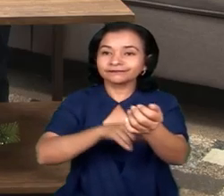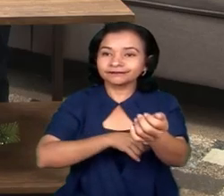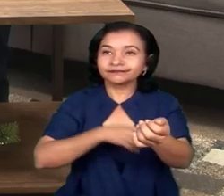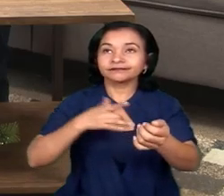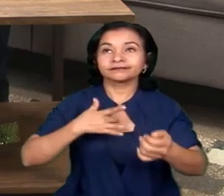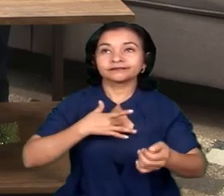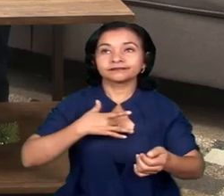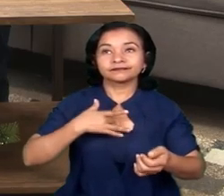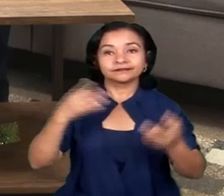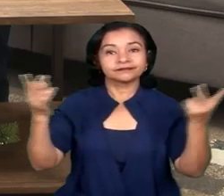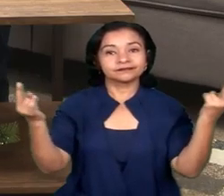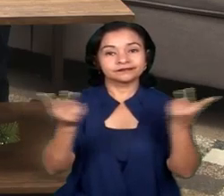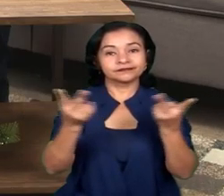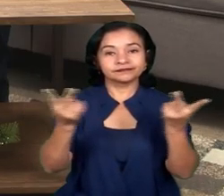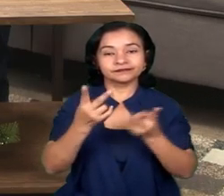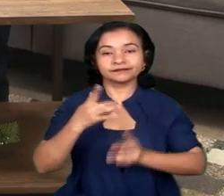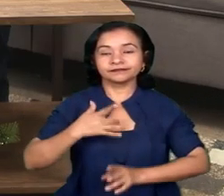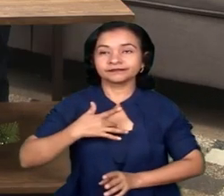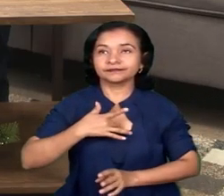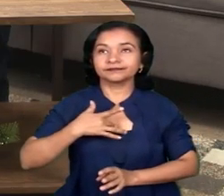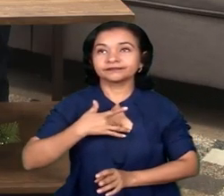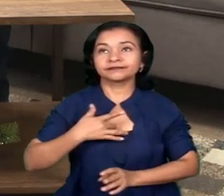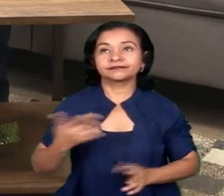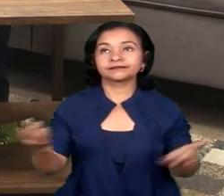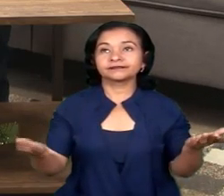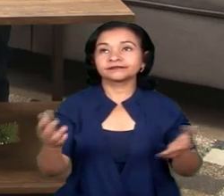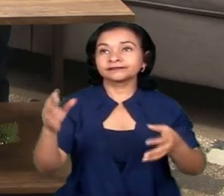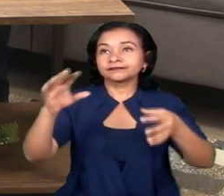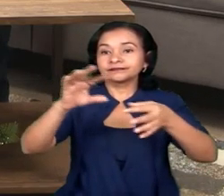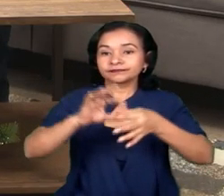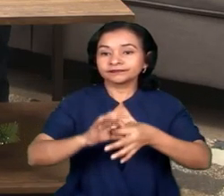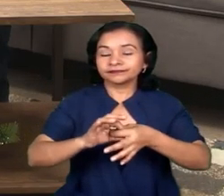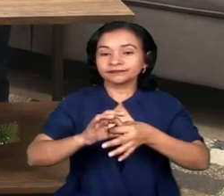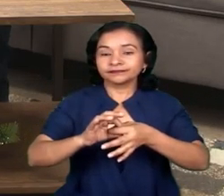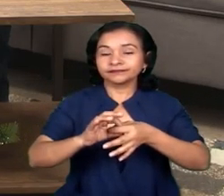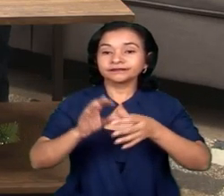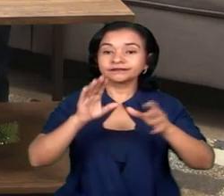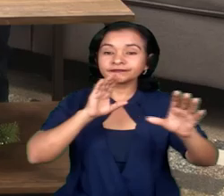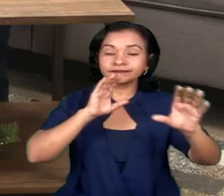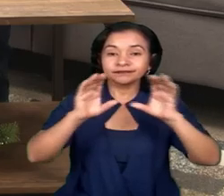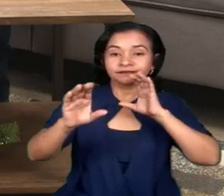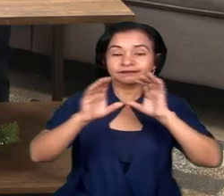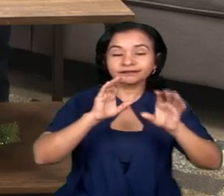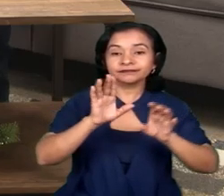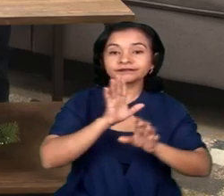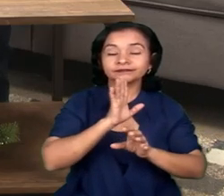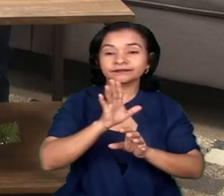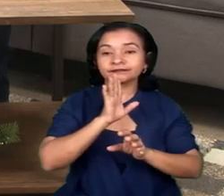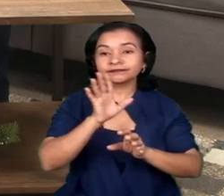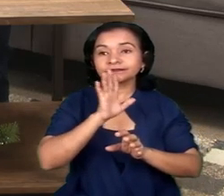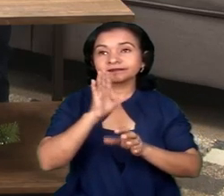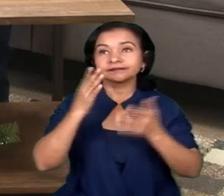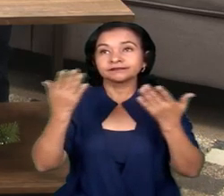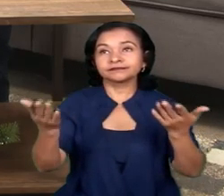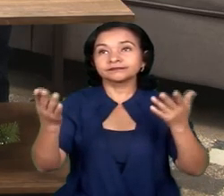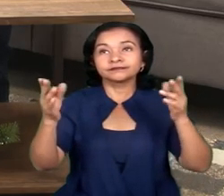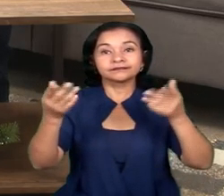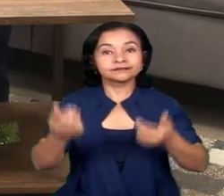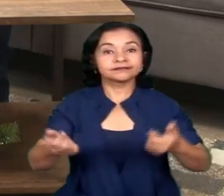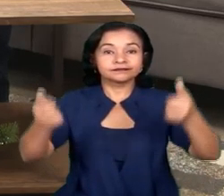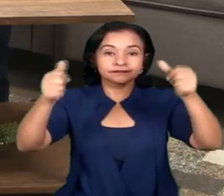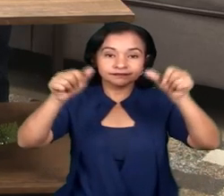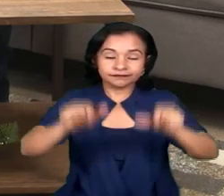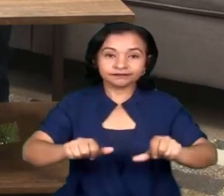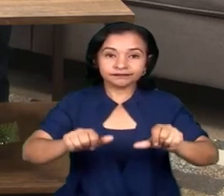necesitamos convivir, necesitamos estar inmersos en ese diálogo, en esa plática, en ese consenso y en